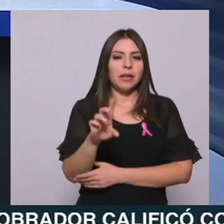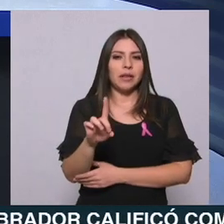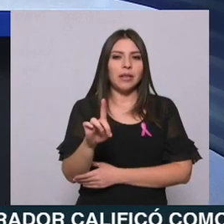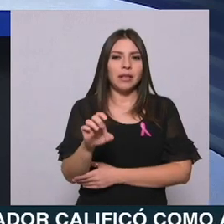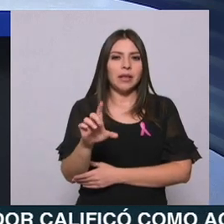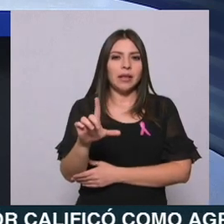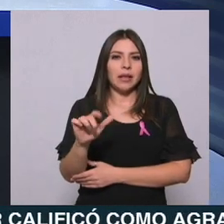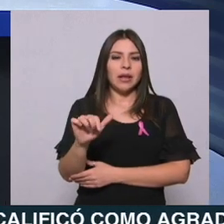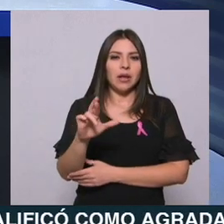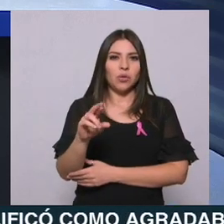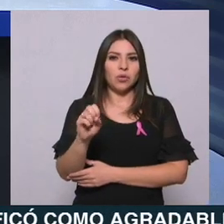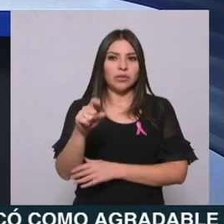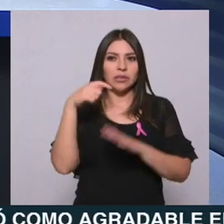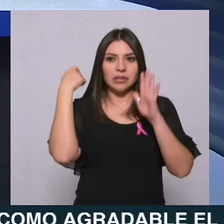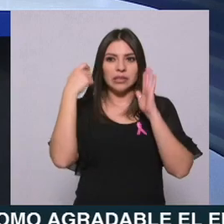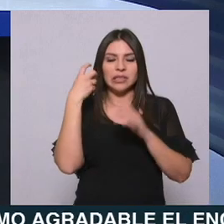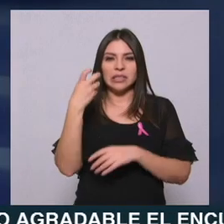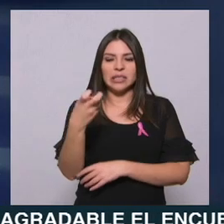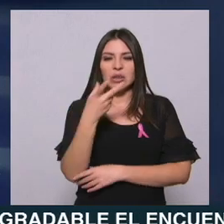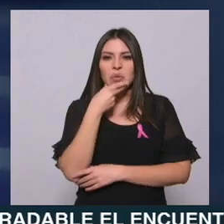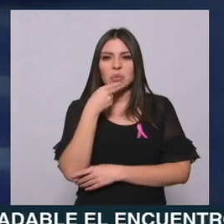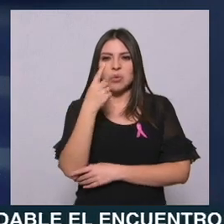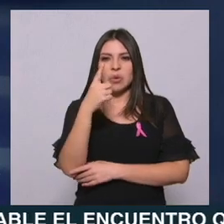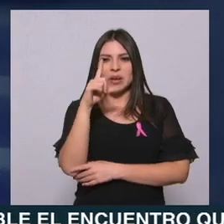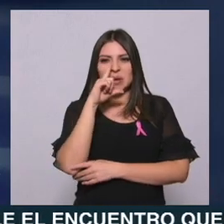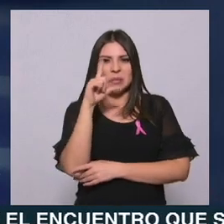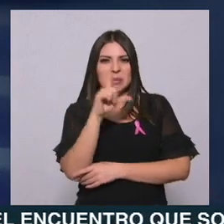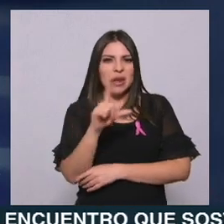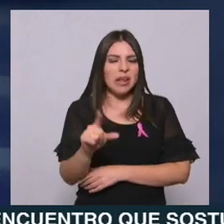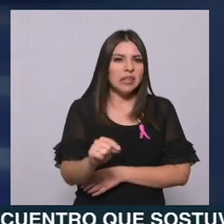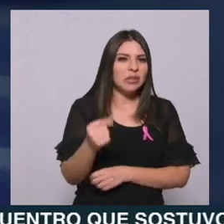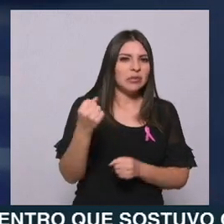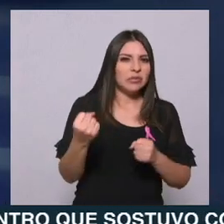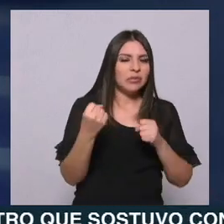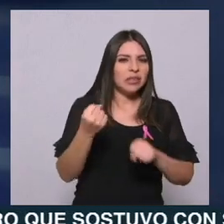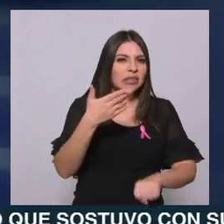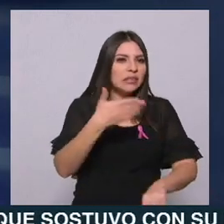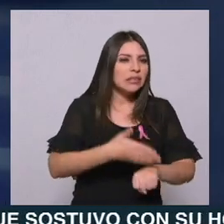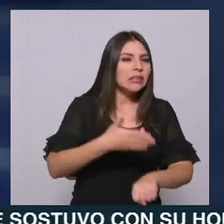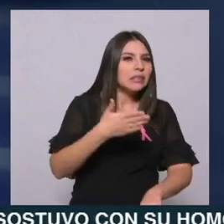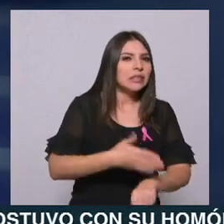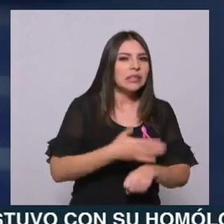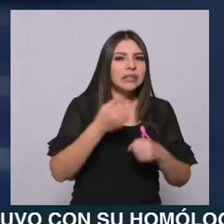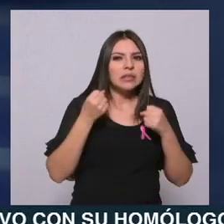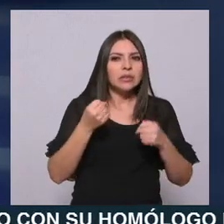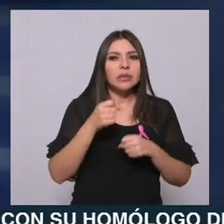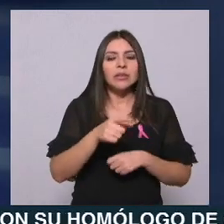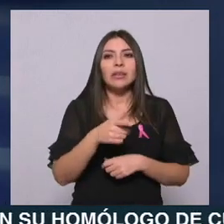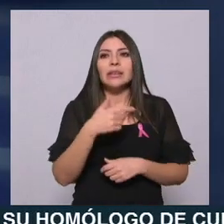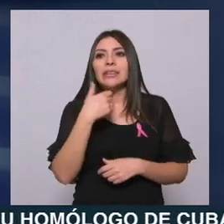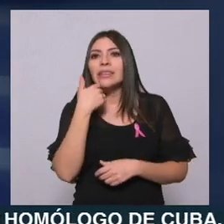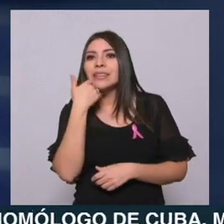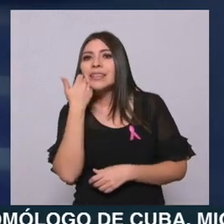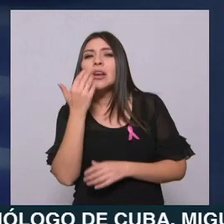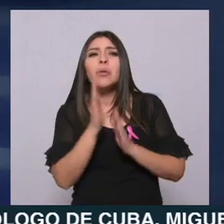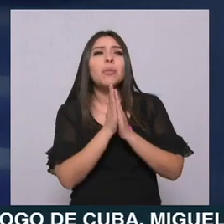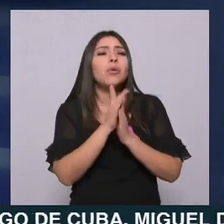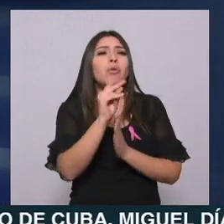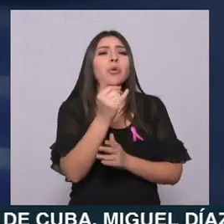de Humberto Eco, este inquisidor maldito, malísimo, donde tú no tienes ninguna posibilidad de